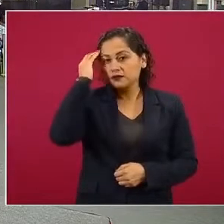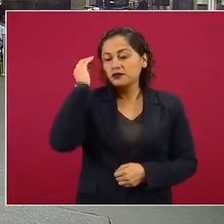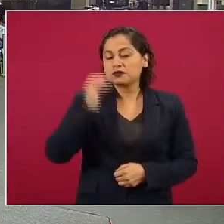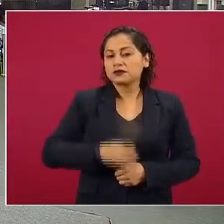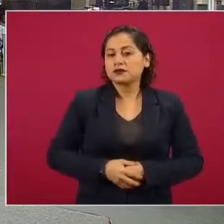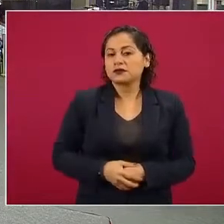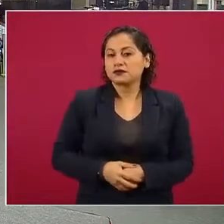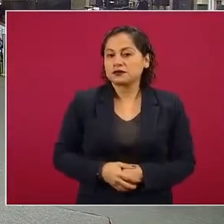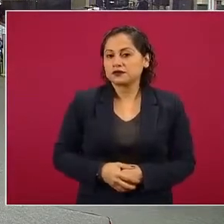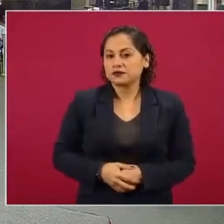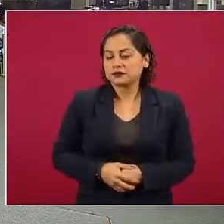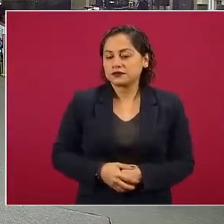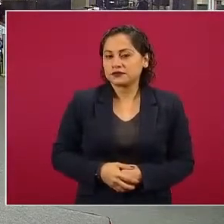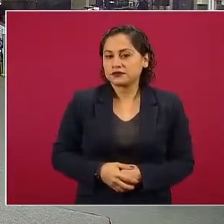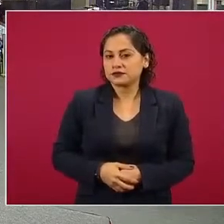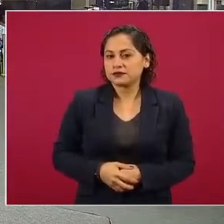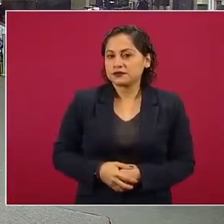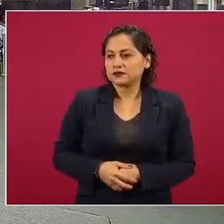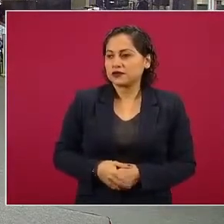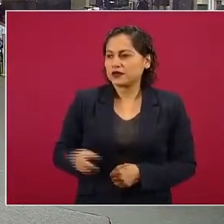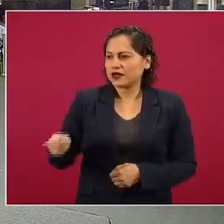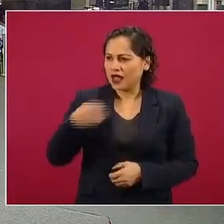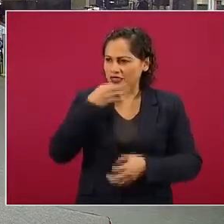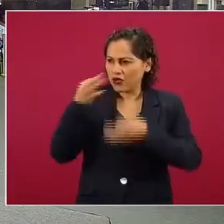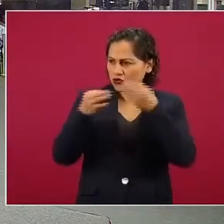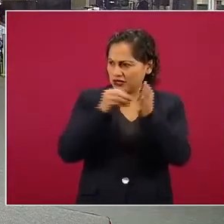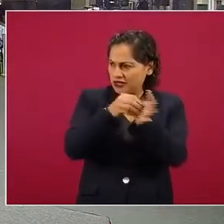el artículo y la respuesta esa.